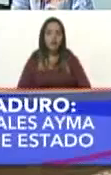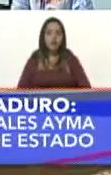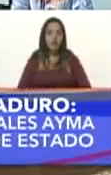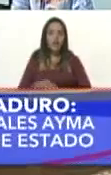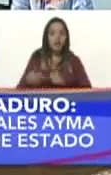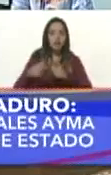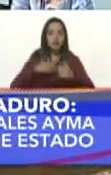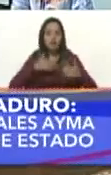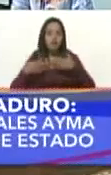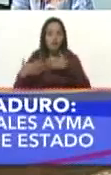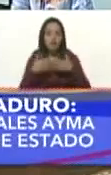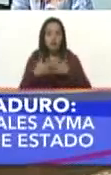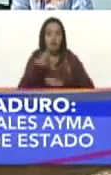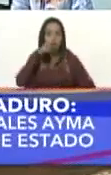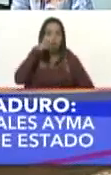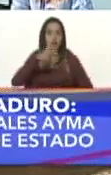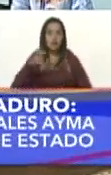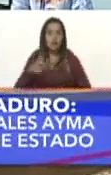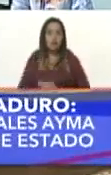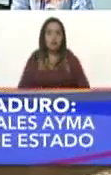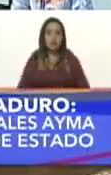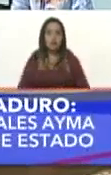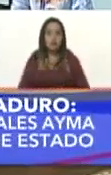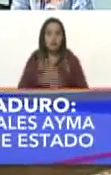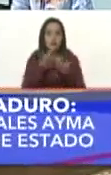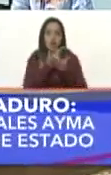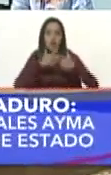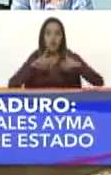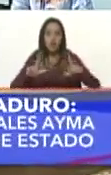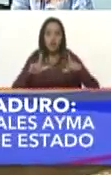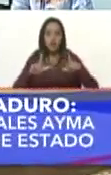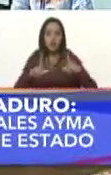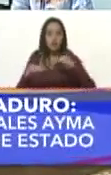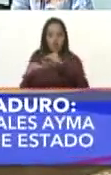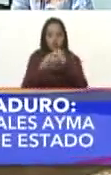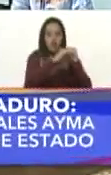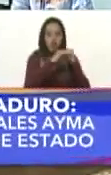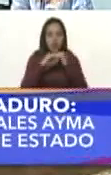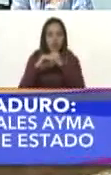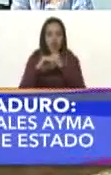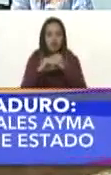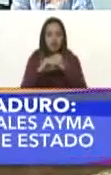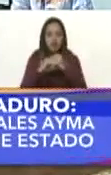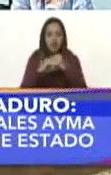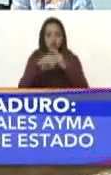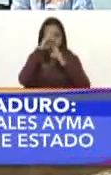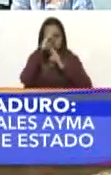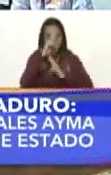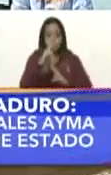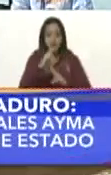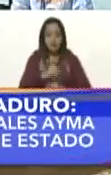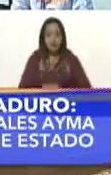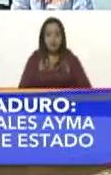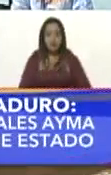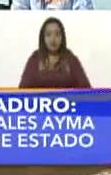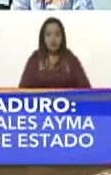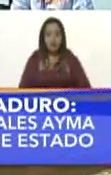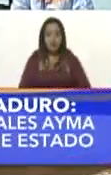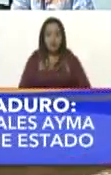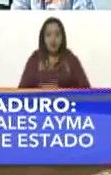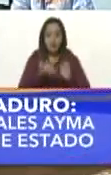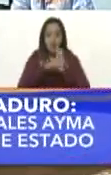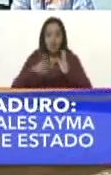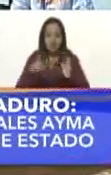de nuestros pueblos, por la libertad, por la igualdad, por la dignidad, por el derecho a la